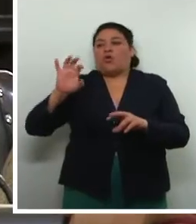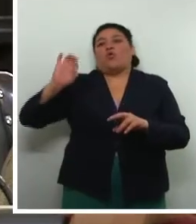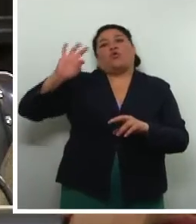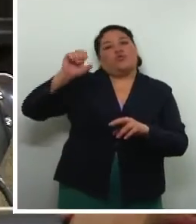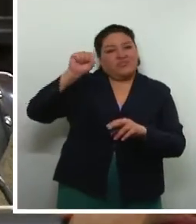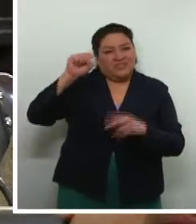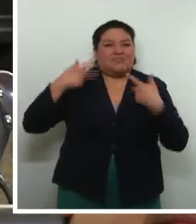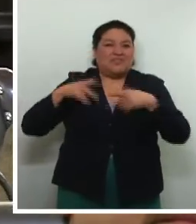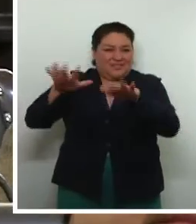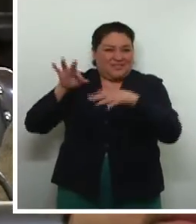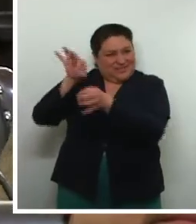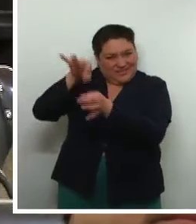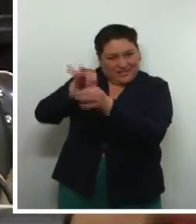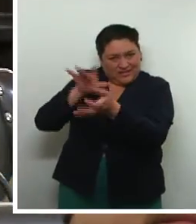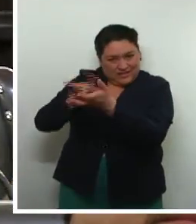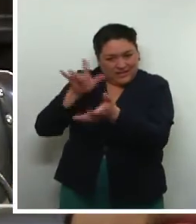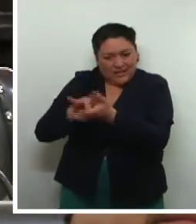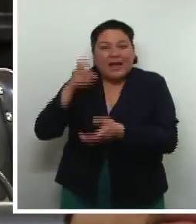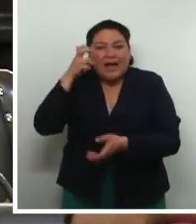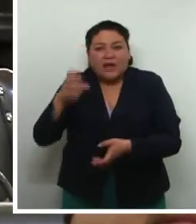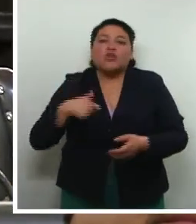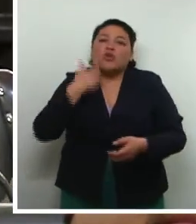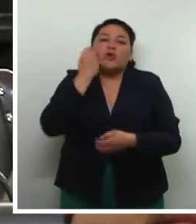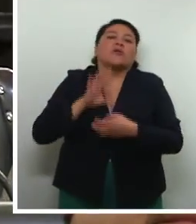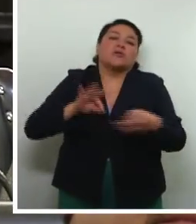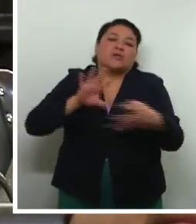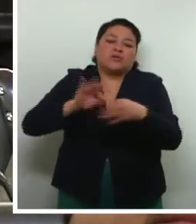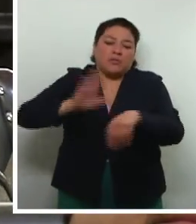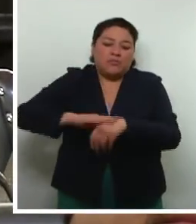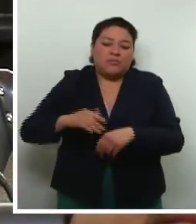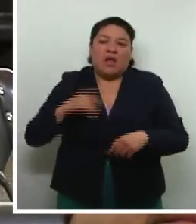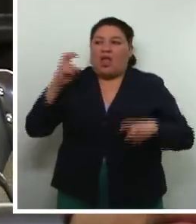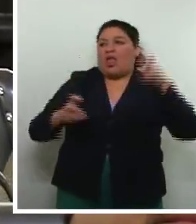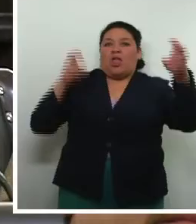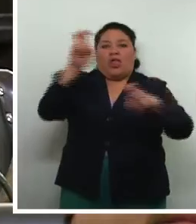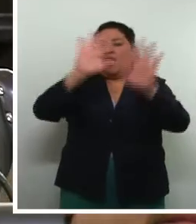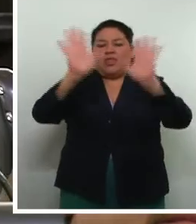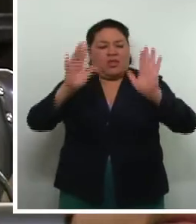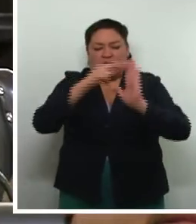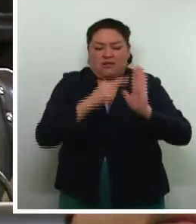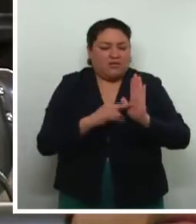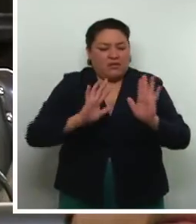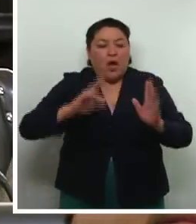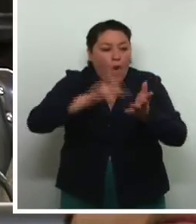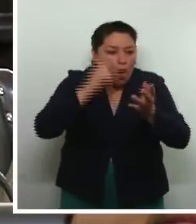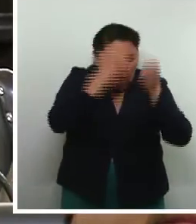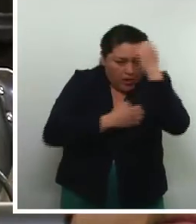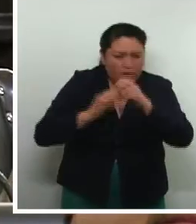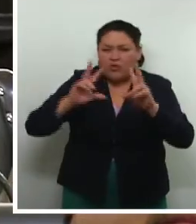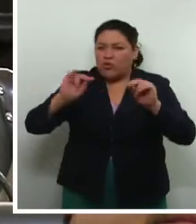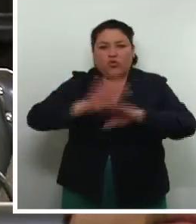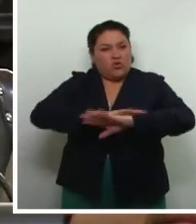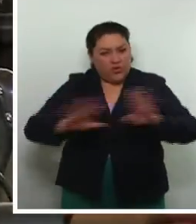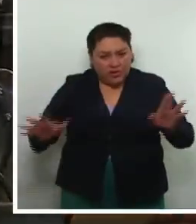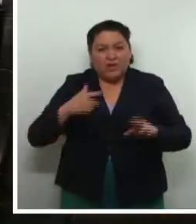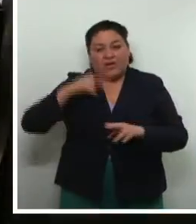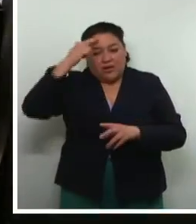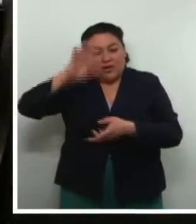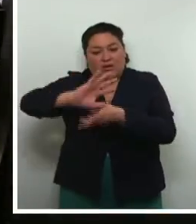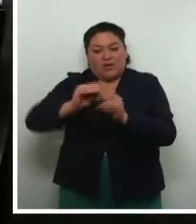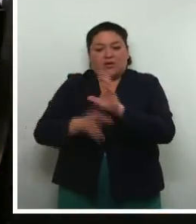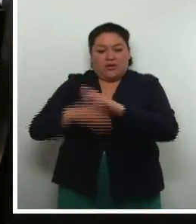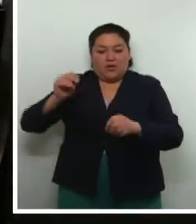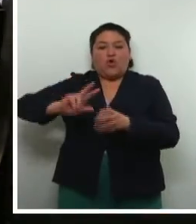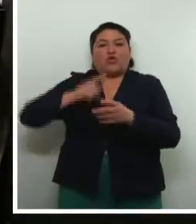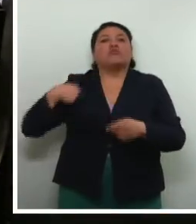una mayoría calificada. Es todo lo que yo quiero decir. No quiero reeditar ni analizar los lineamientos, simplemente hagamos ese análisis y que no se vale que